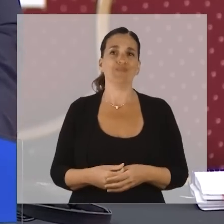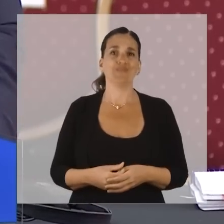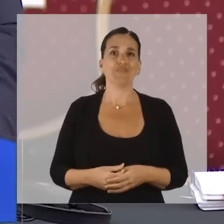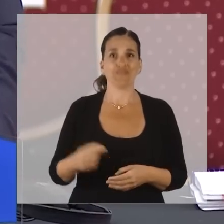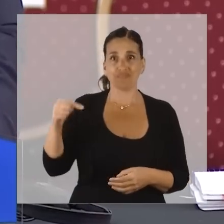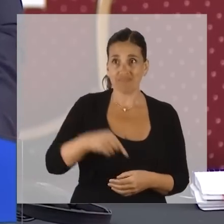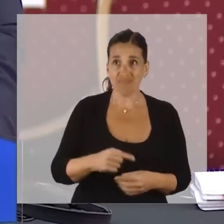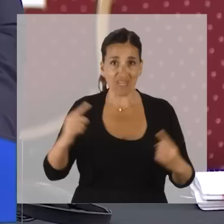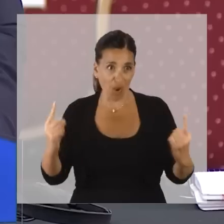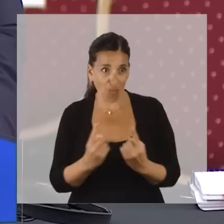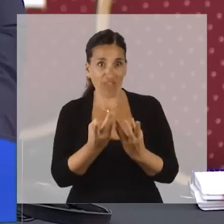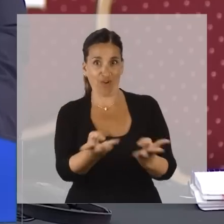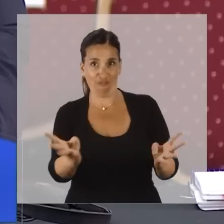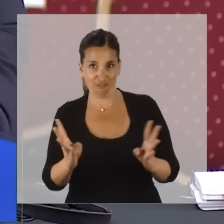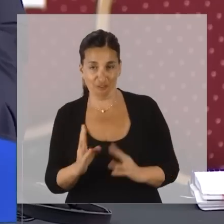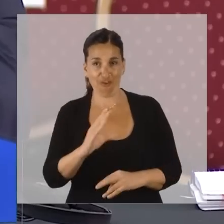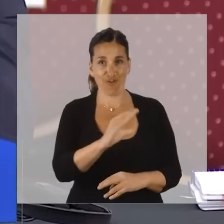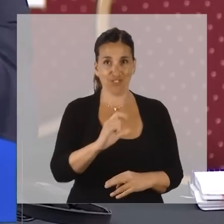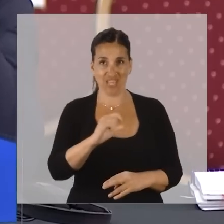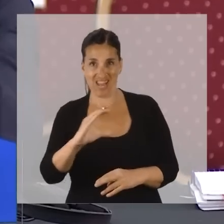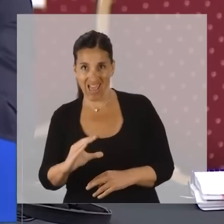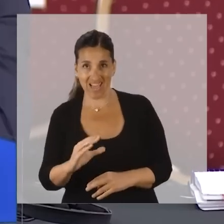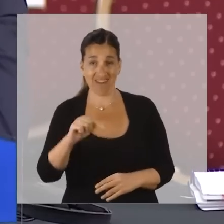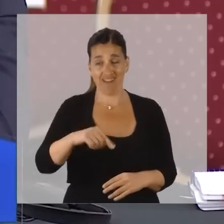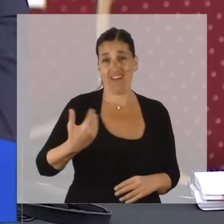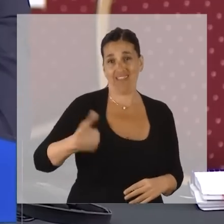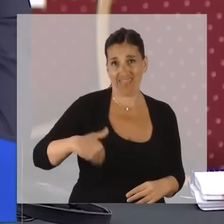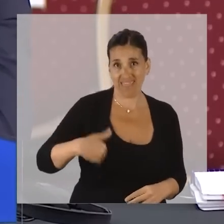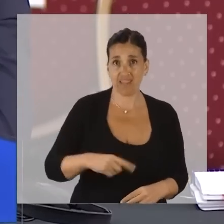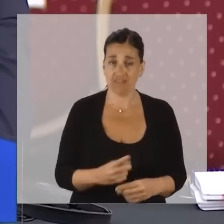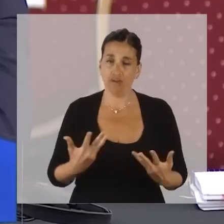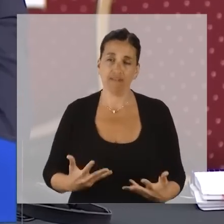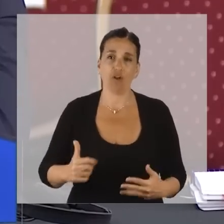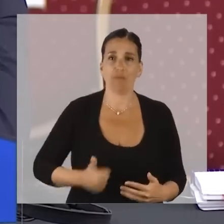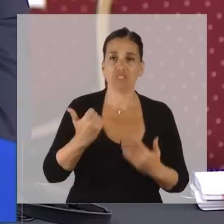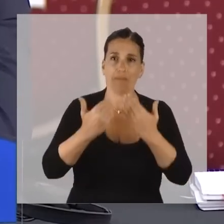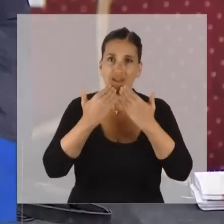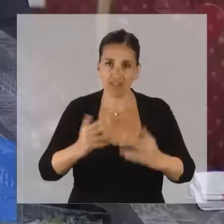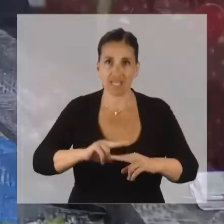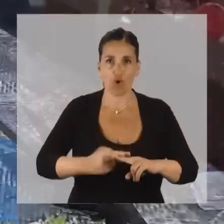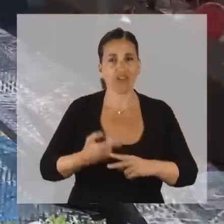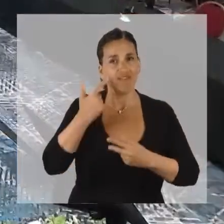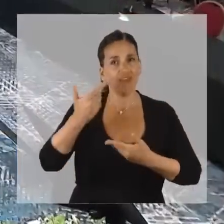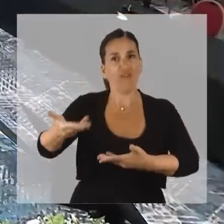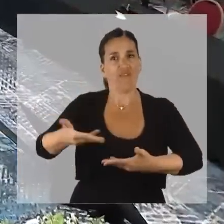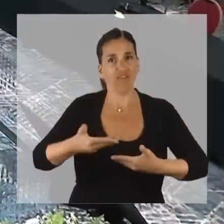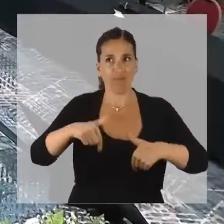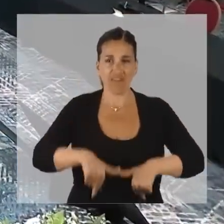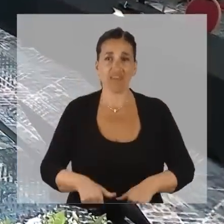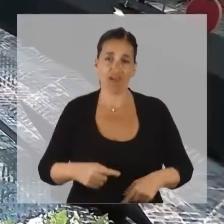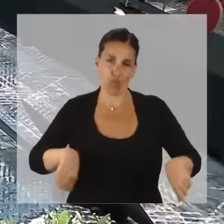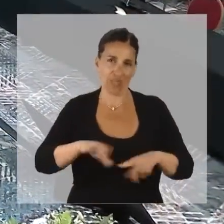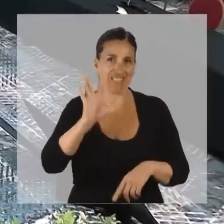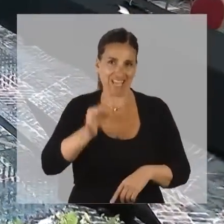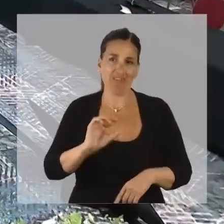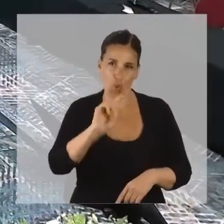venir a la celac lo que hoy nos ha inspirado venir a Buenos Aires Agradeciendo una vez más la